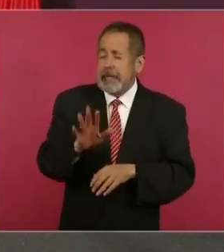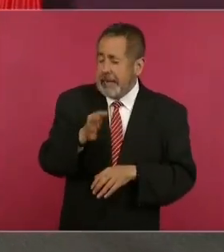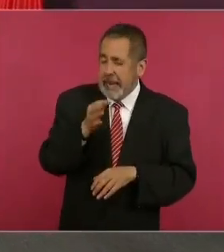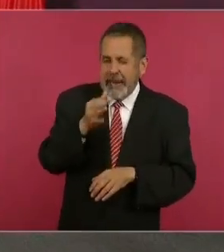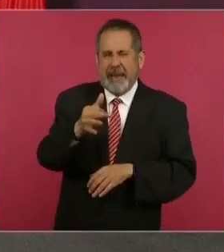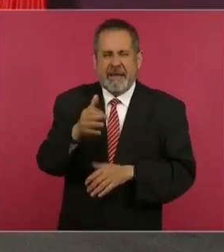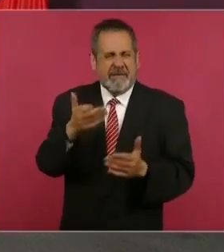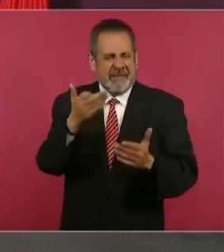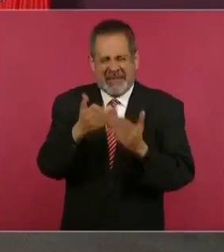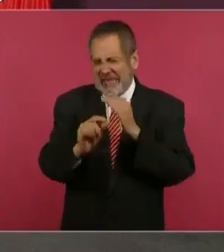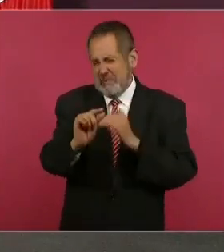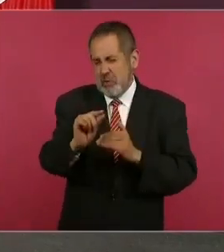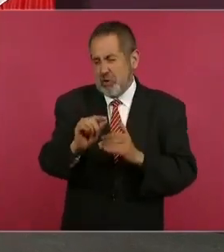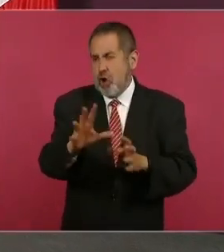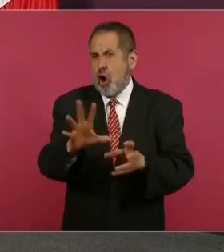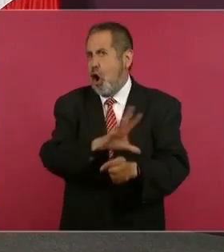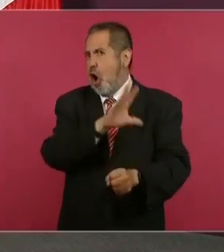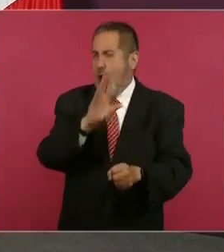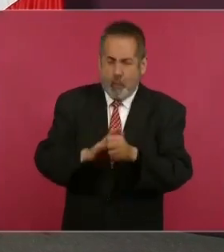su totalidad